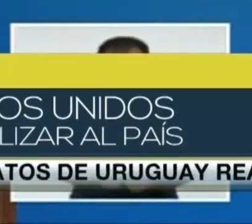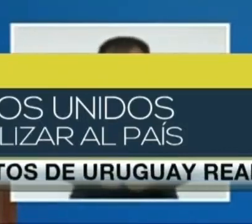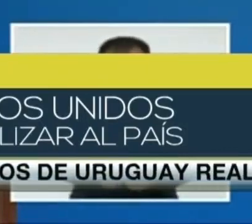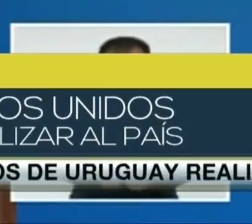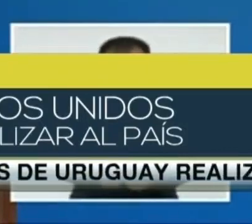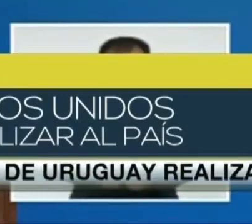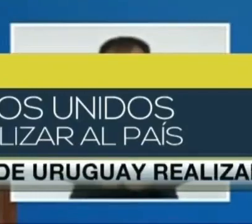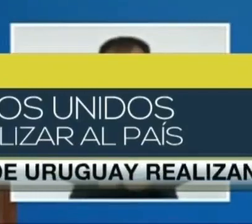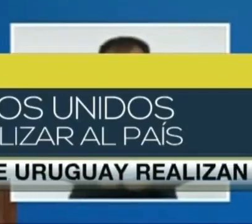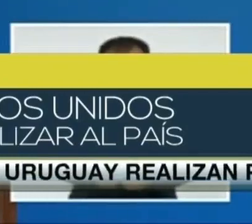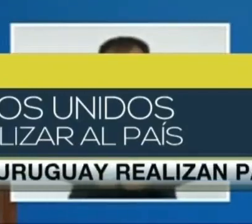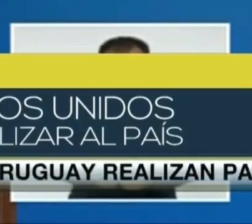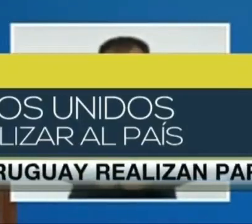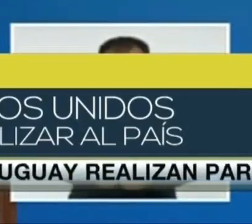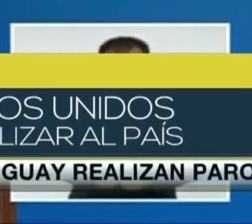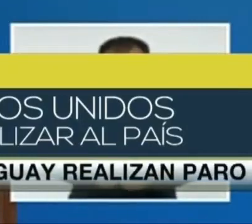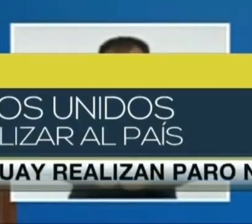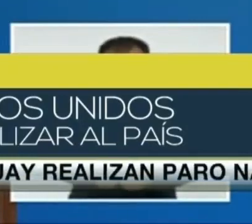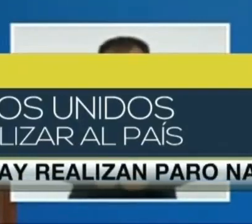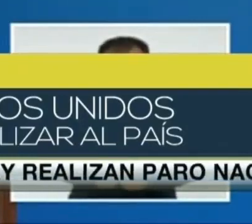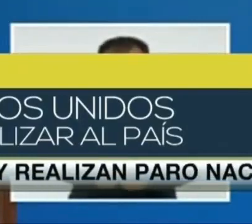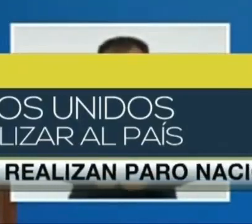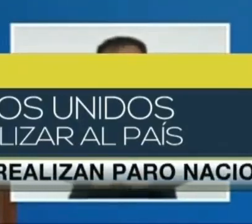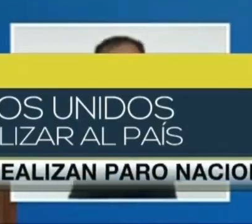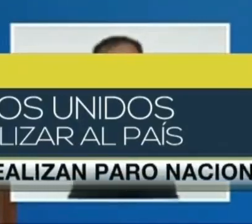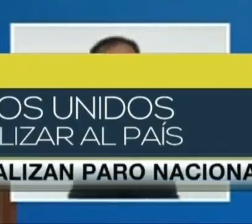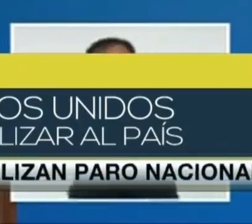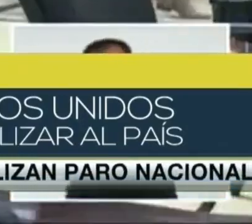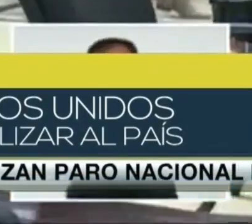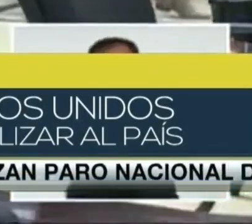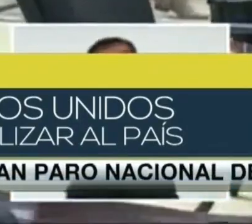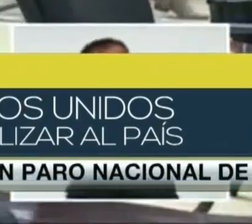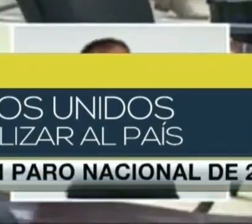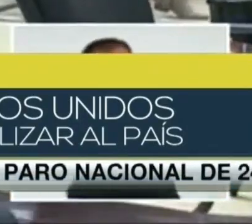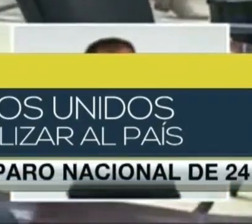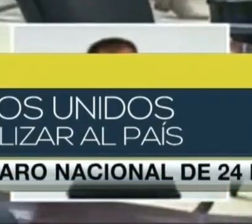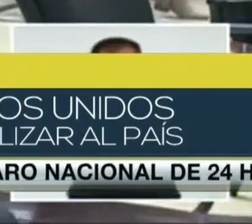Gracias a todos. Nos queda una pregunta por acá. Sí, por favor.